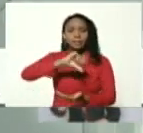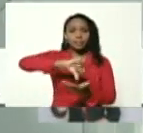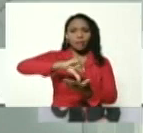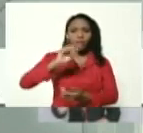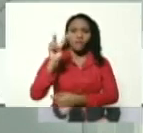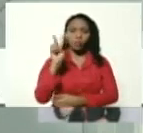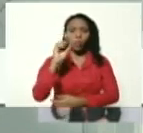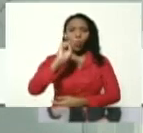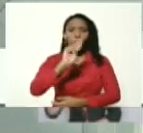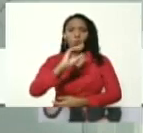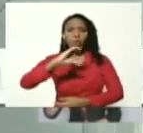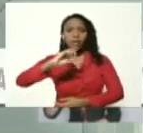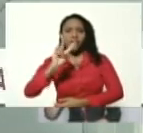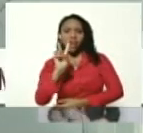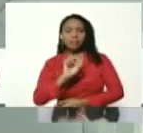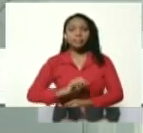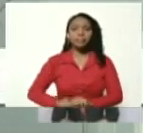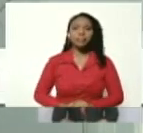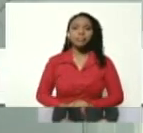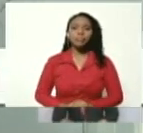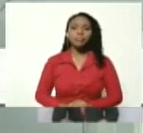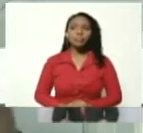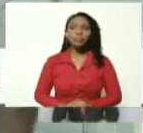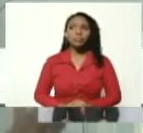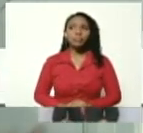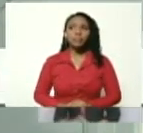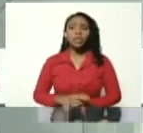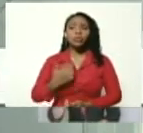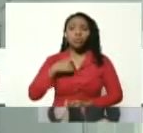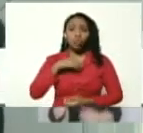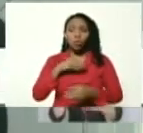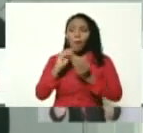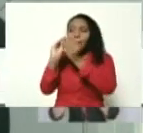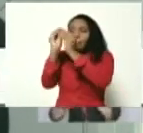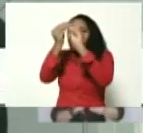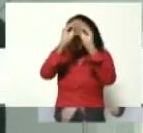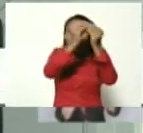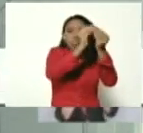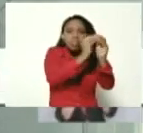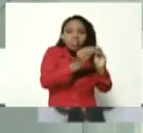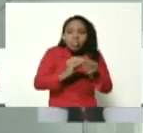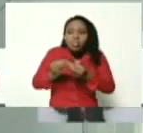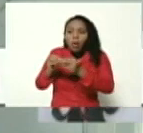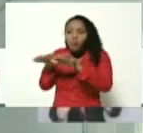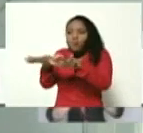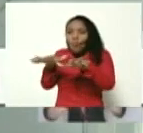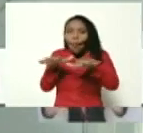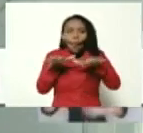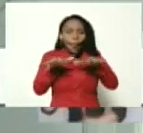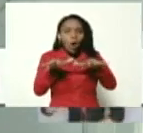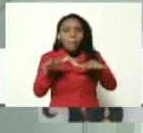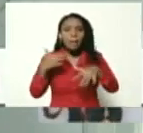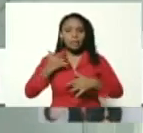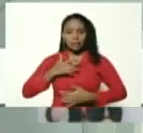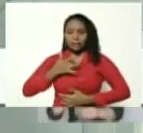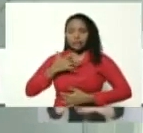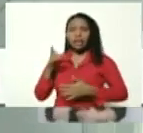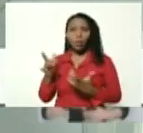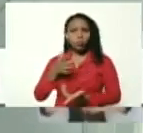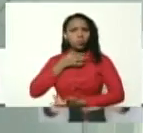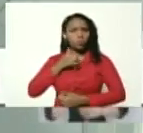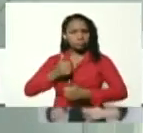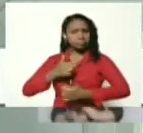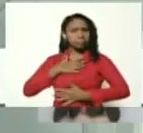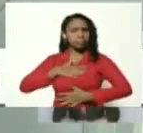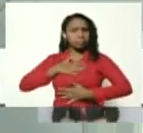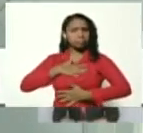Venezuela, y lo hemos acondicionado para que se sientan a gusto,